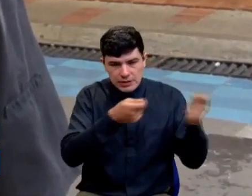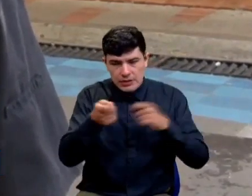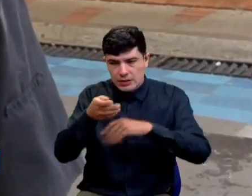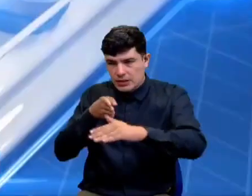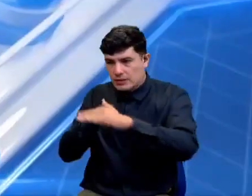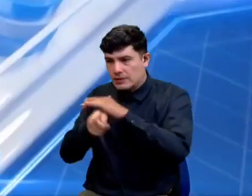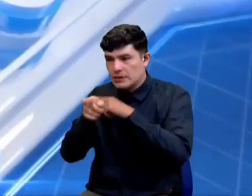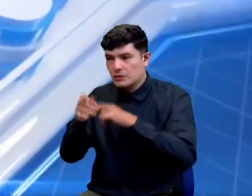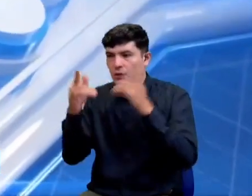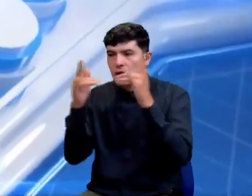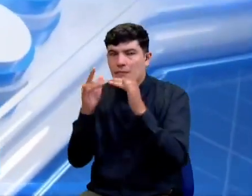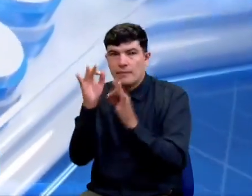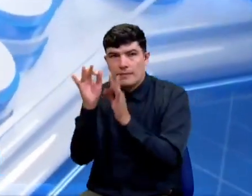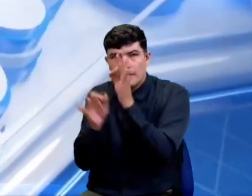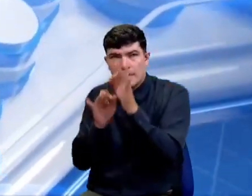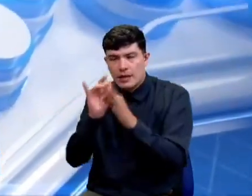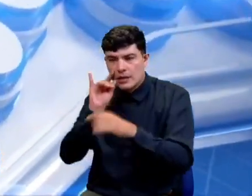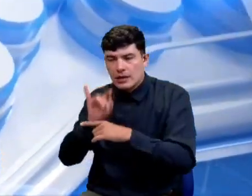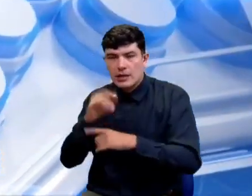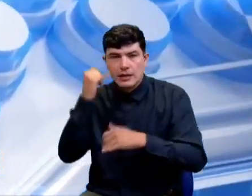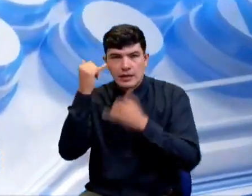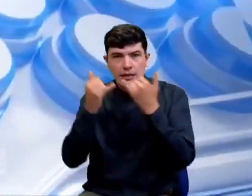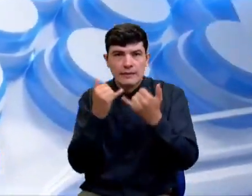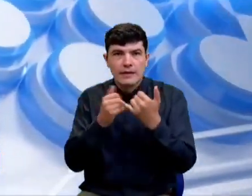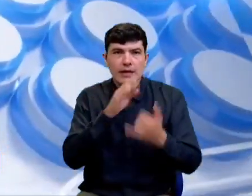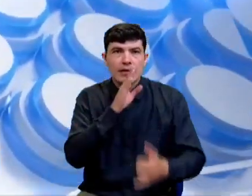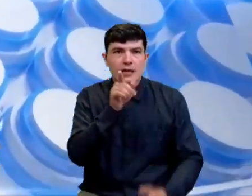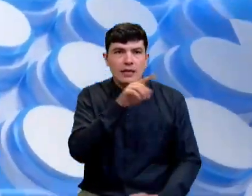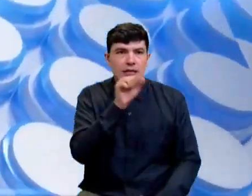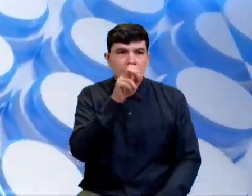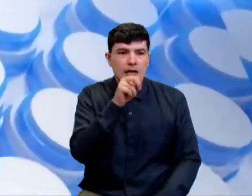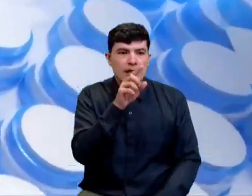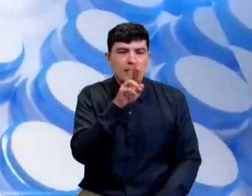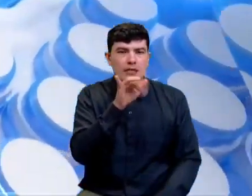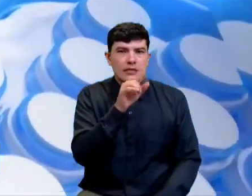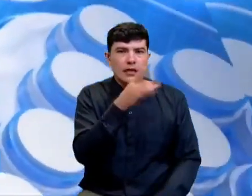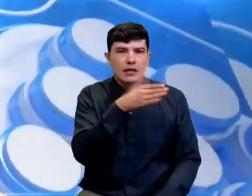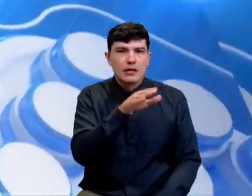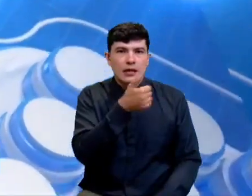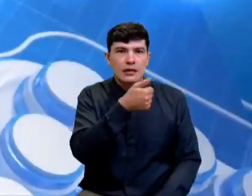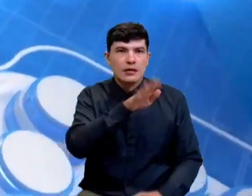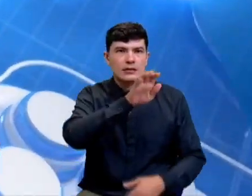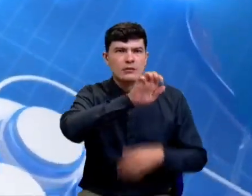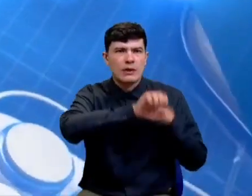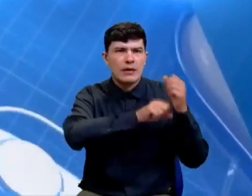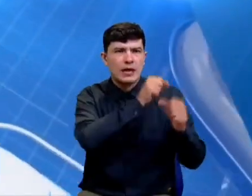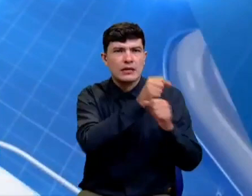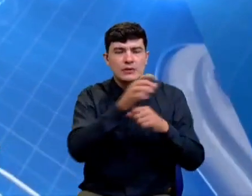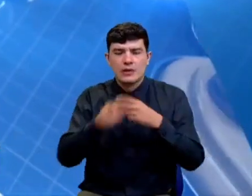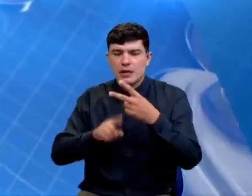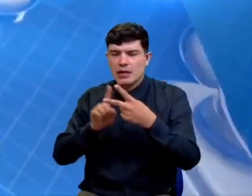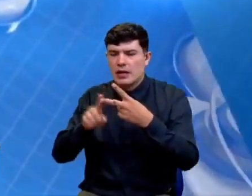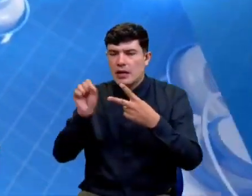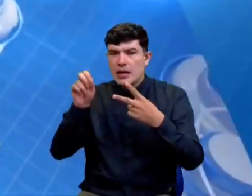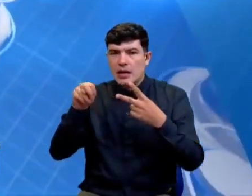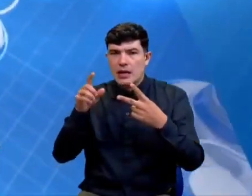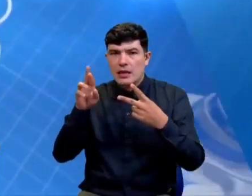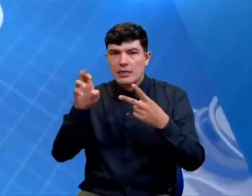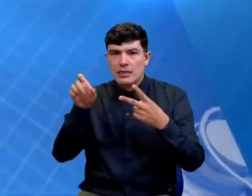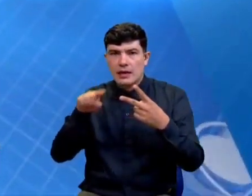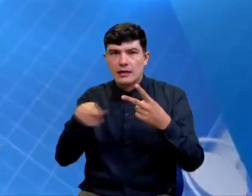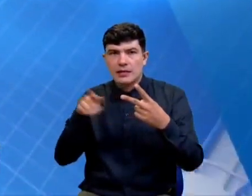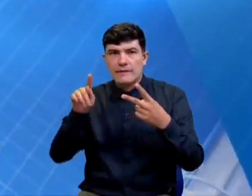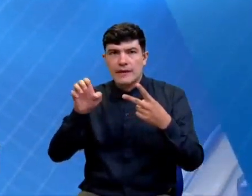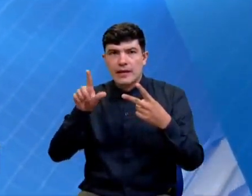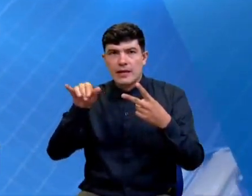de cuidado intensivo. Los lesionados fueron identificados como Sandrit Duarte Jiménez, de 19 años de edad, y Andrés Felipe Castro, también